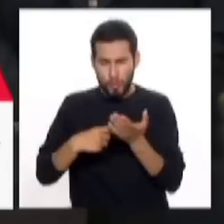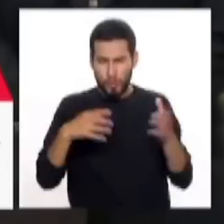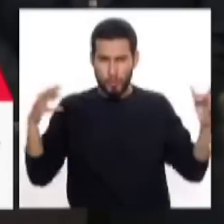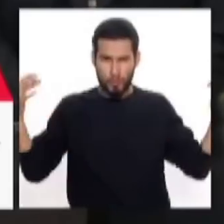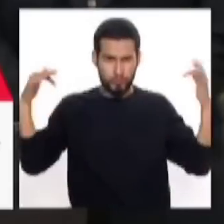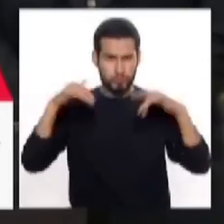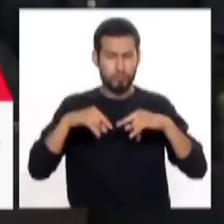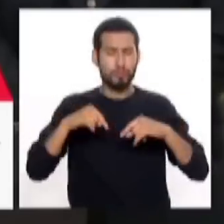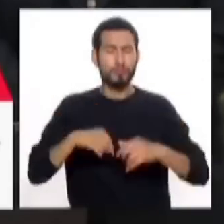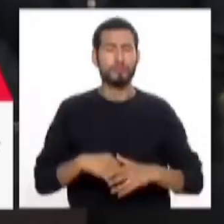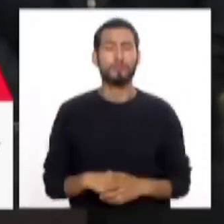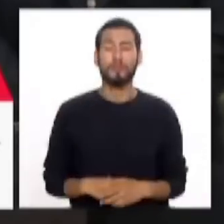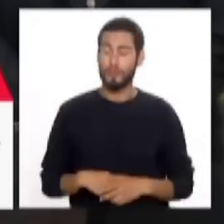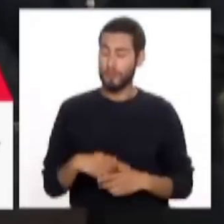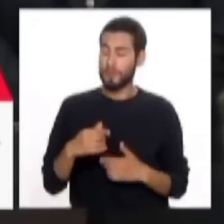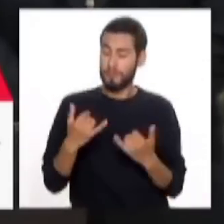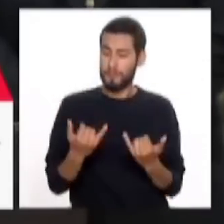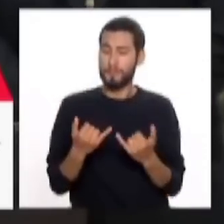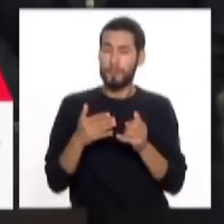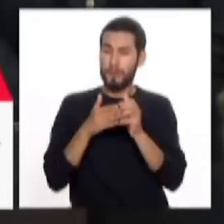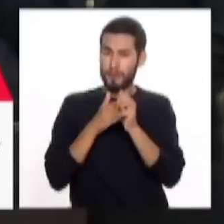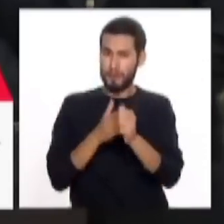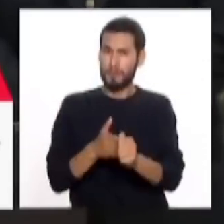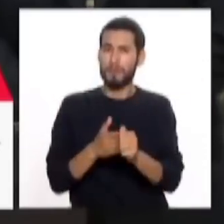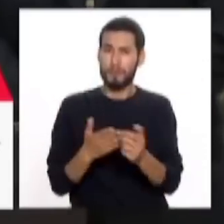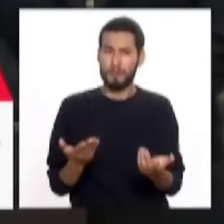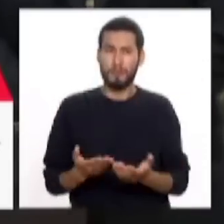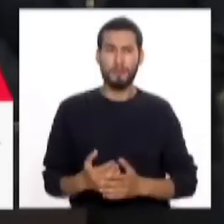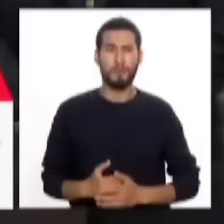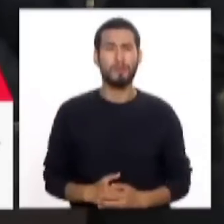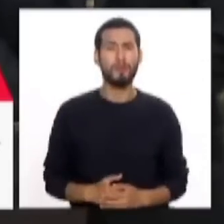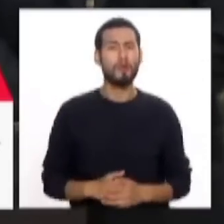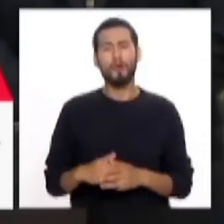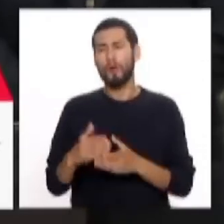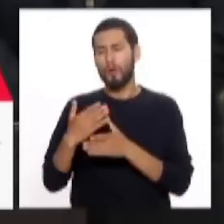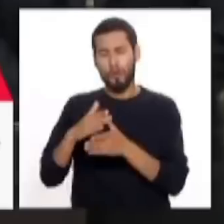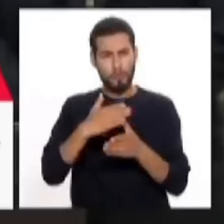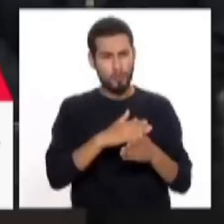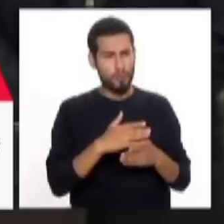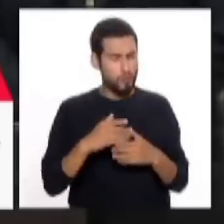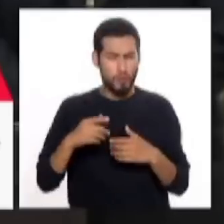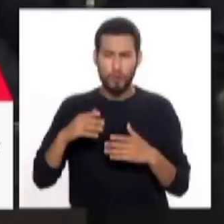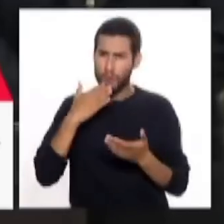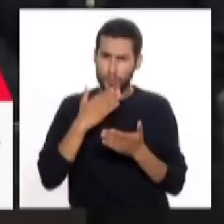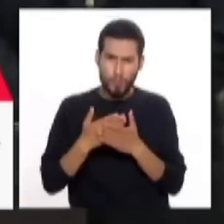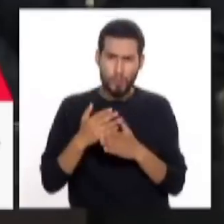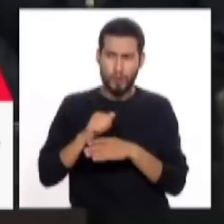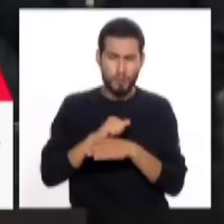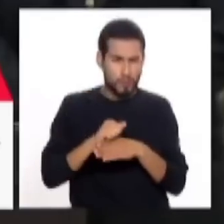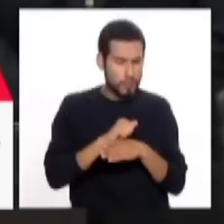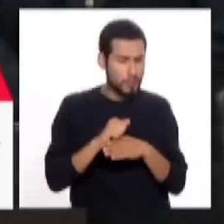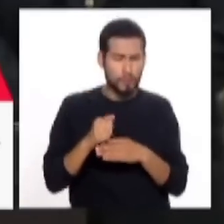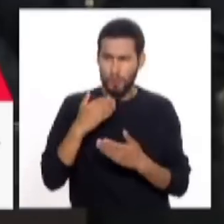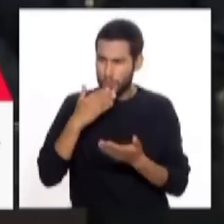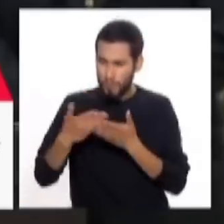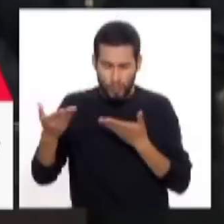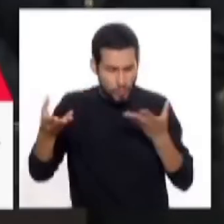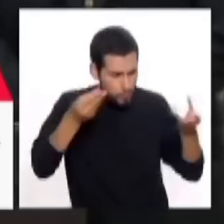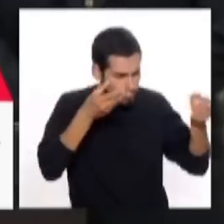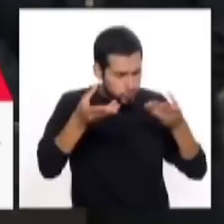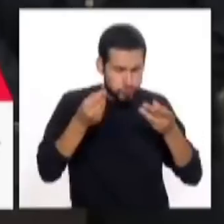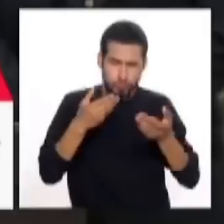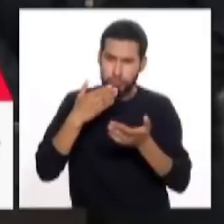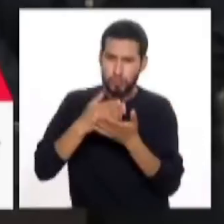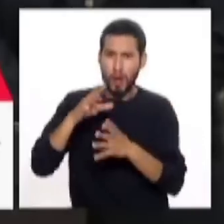hoy nos toca liderar este ejercicio, donde se comparten las buenas prácticas y lecciones